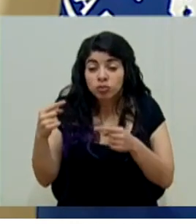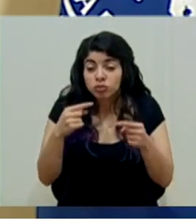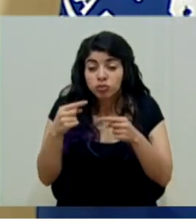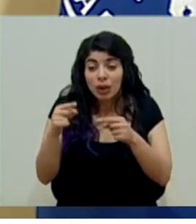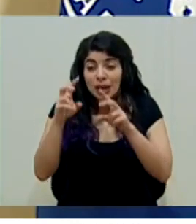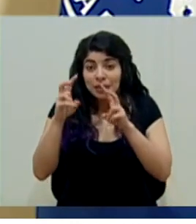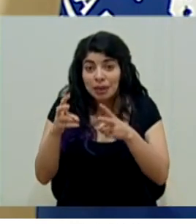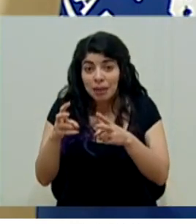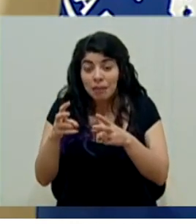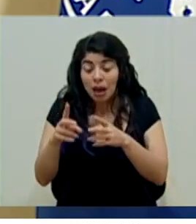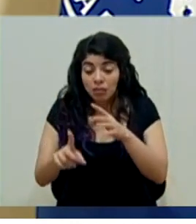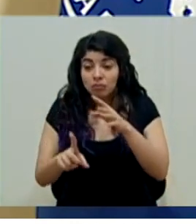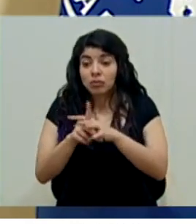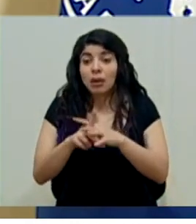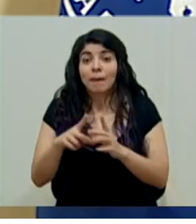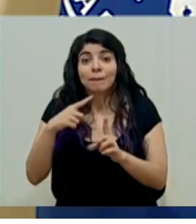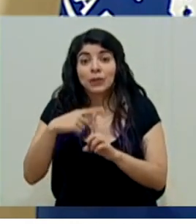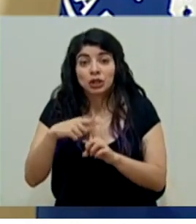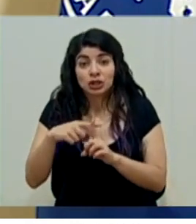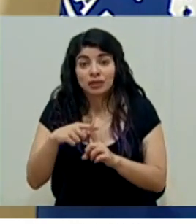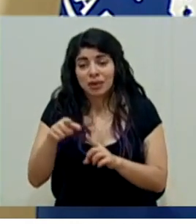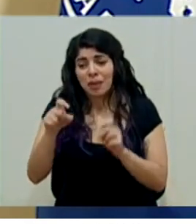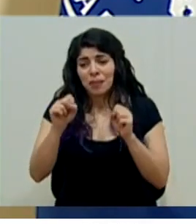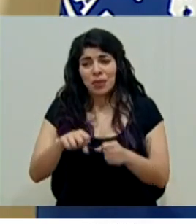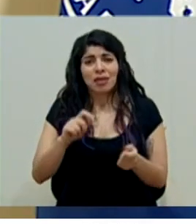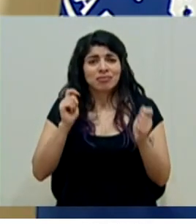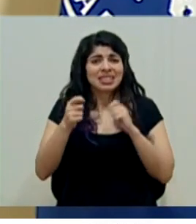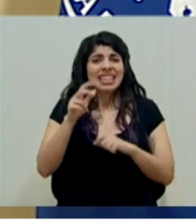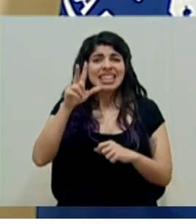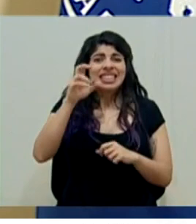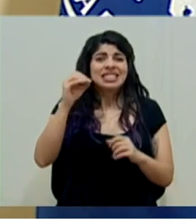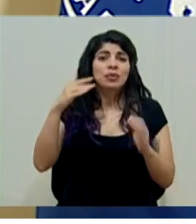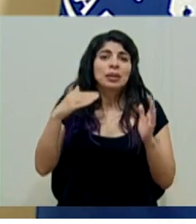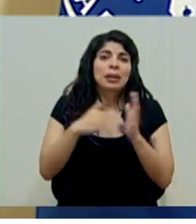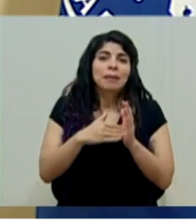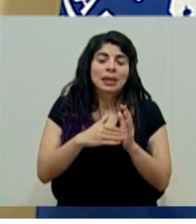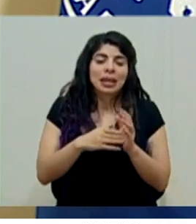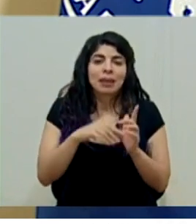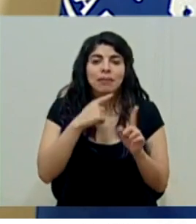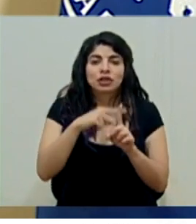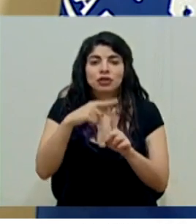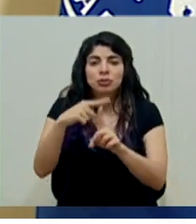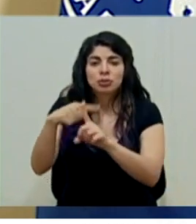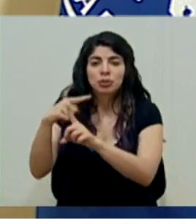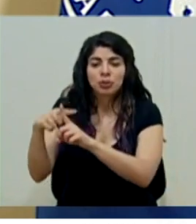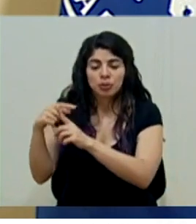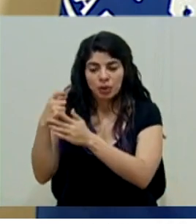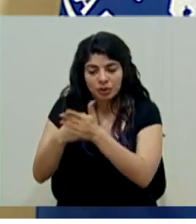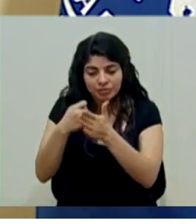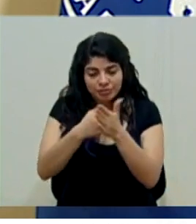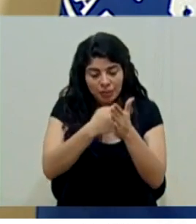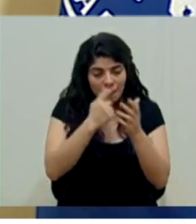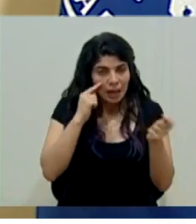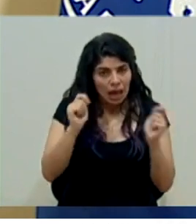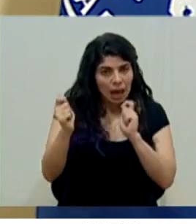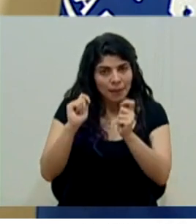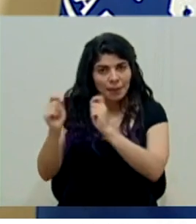materia fuera favorable, podría convertirse en 350,000 litigios favorables en esa